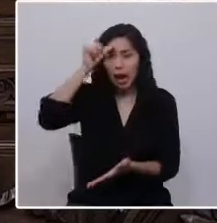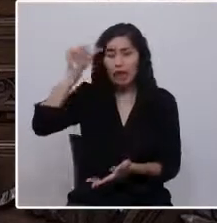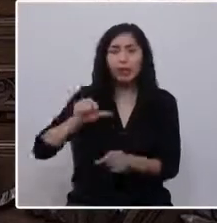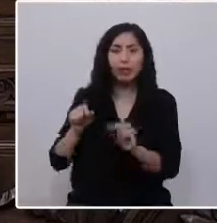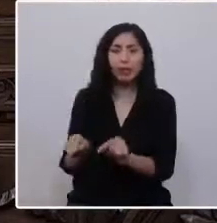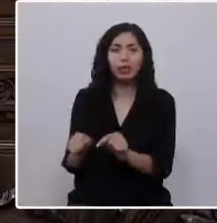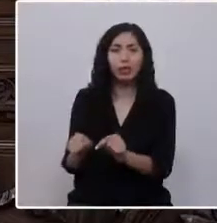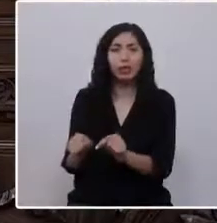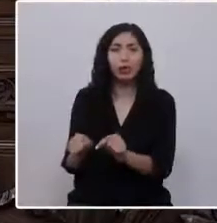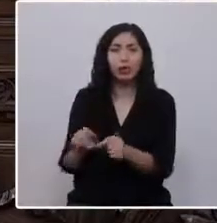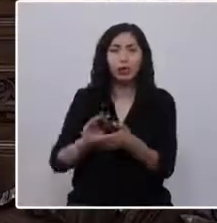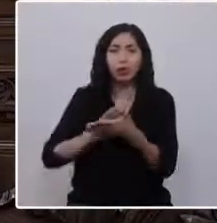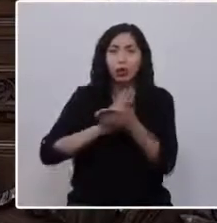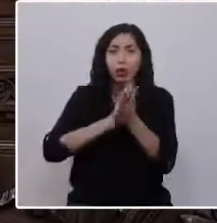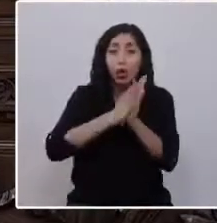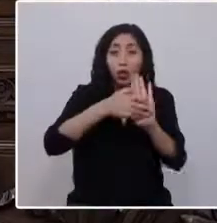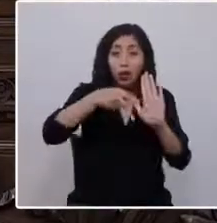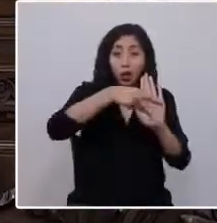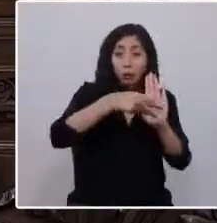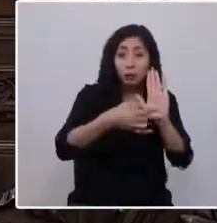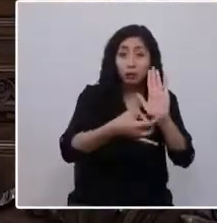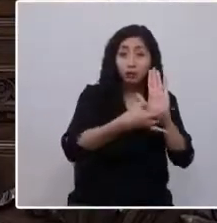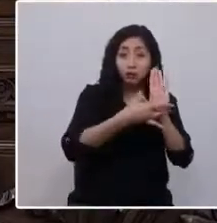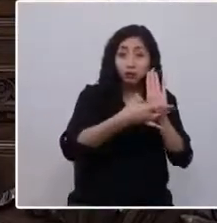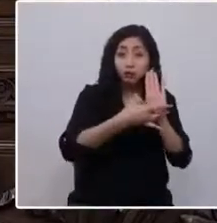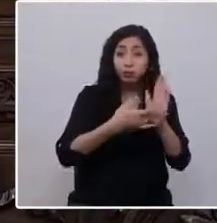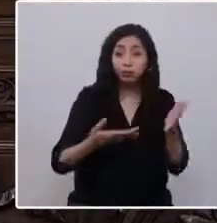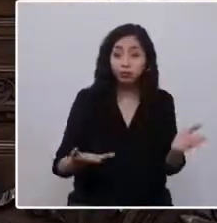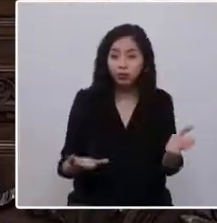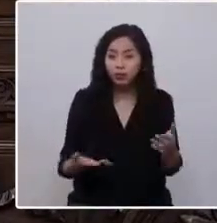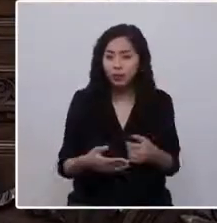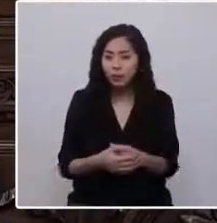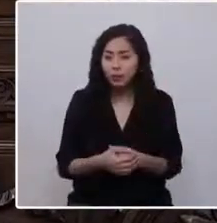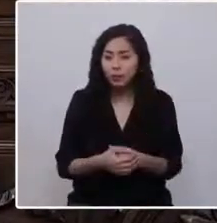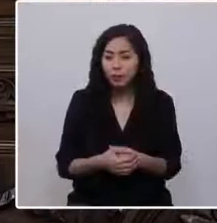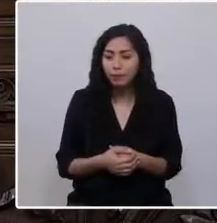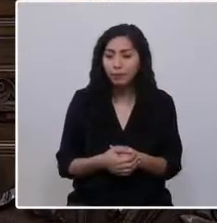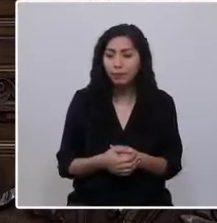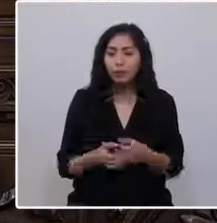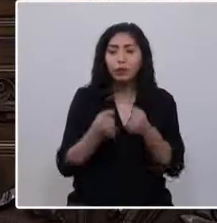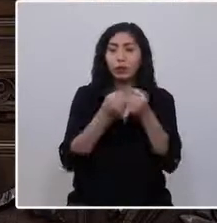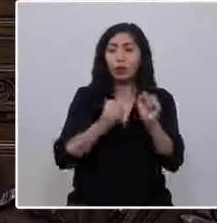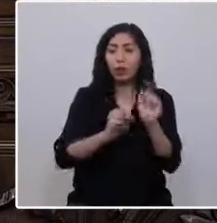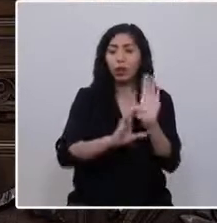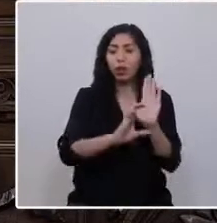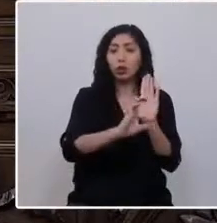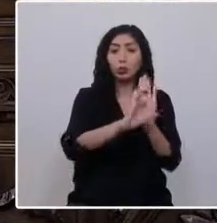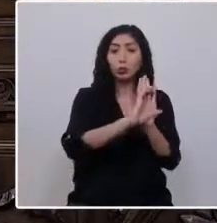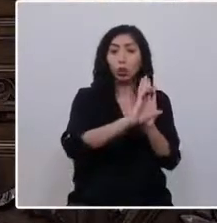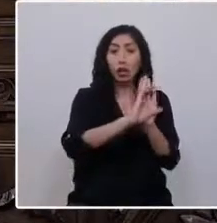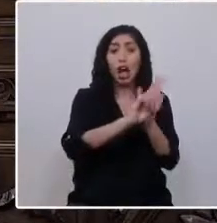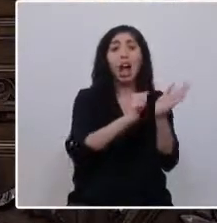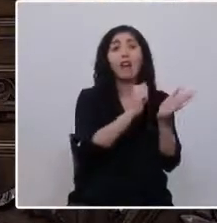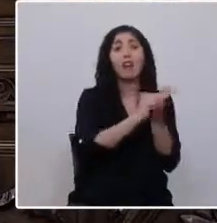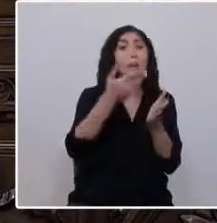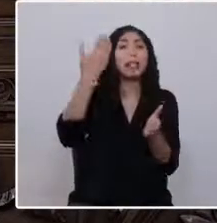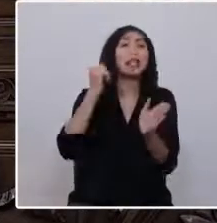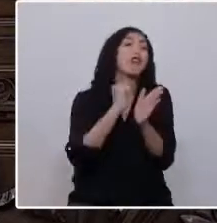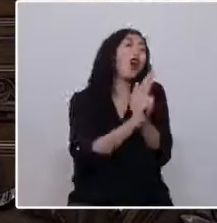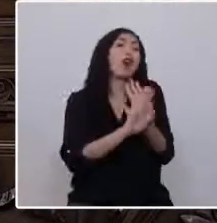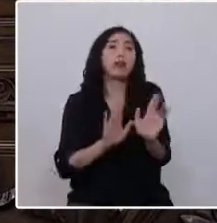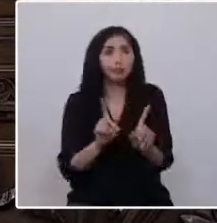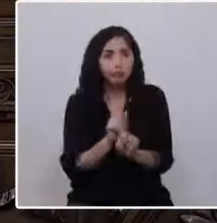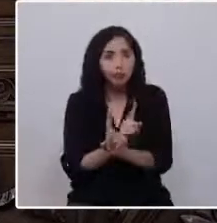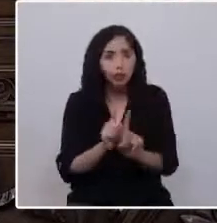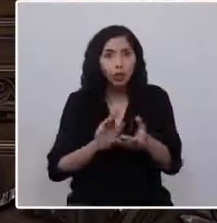en un régimen de facto es nula y de ningún valor no es aceptable tener una constitución del borrón y cuenta nueva todas las normas